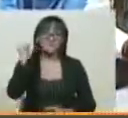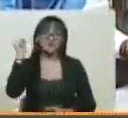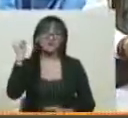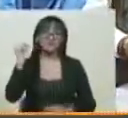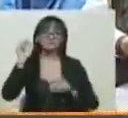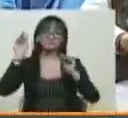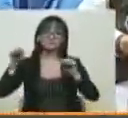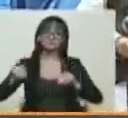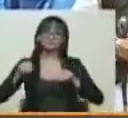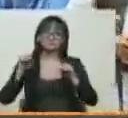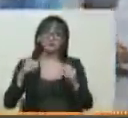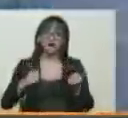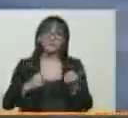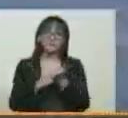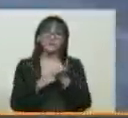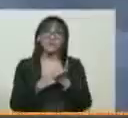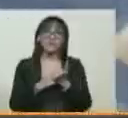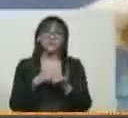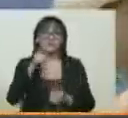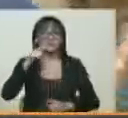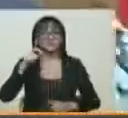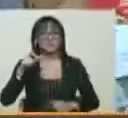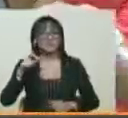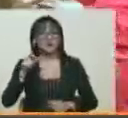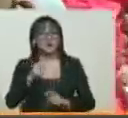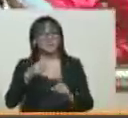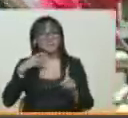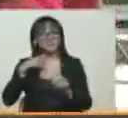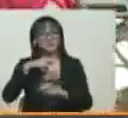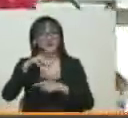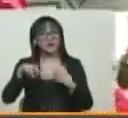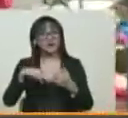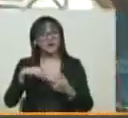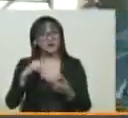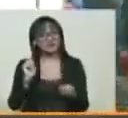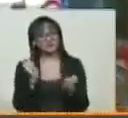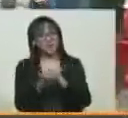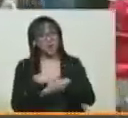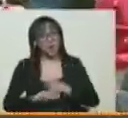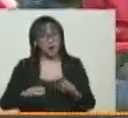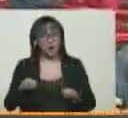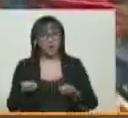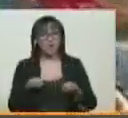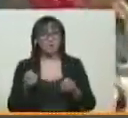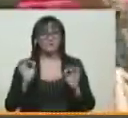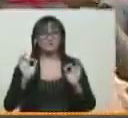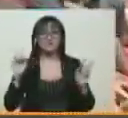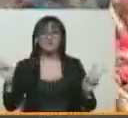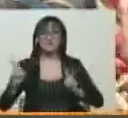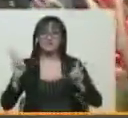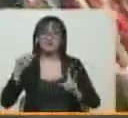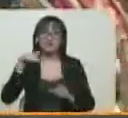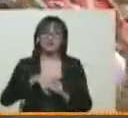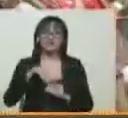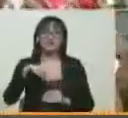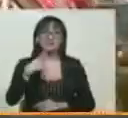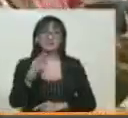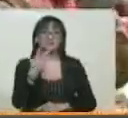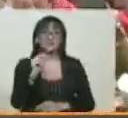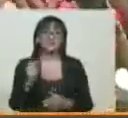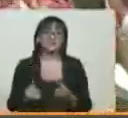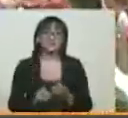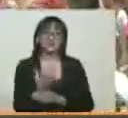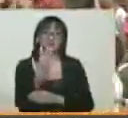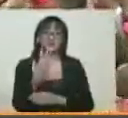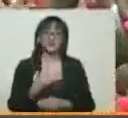instó el apoyo a las amazonenses para la gran revolución económica y para la gran victoria electoral del próximo 20